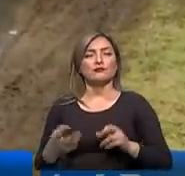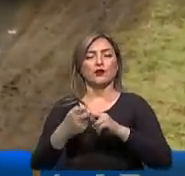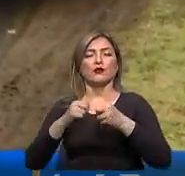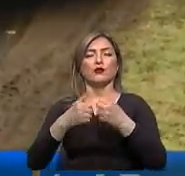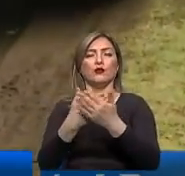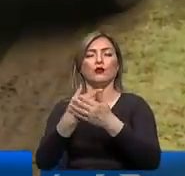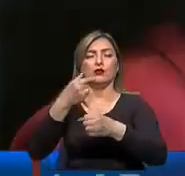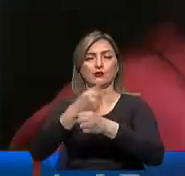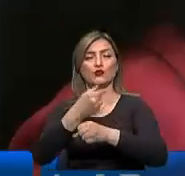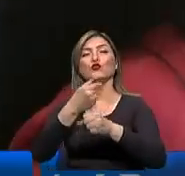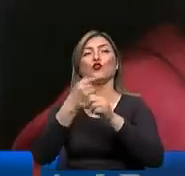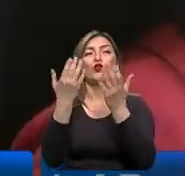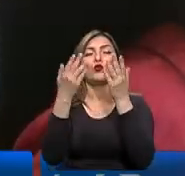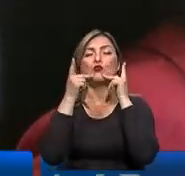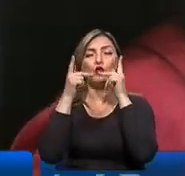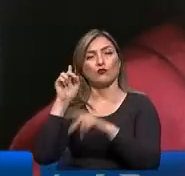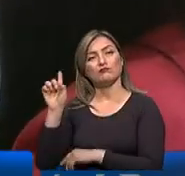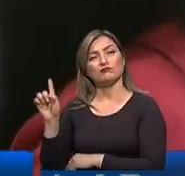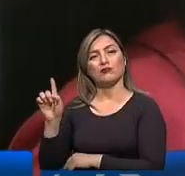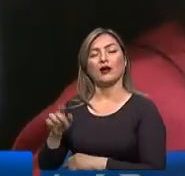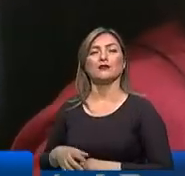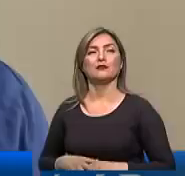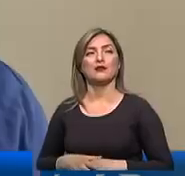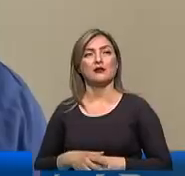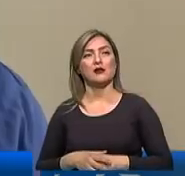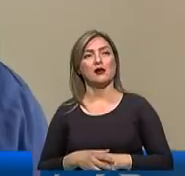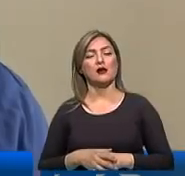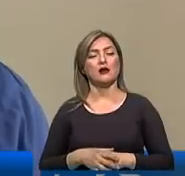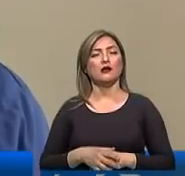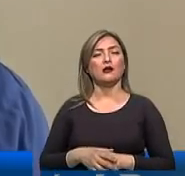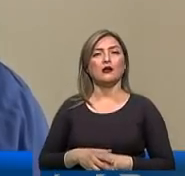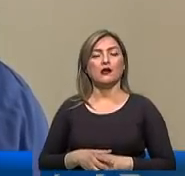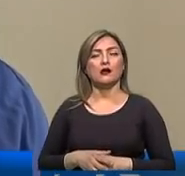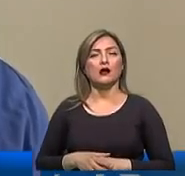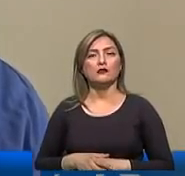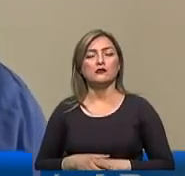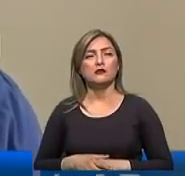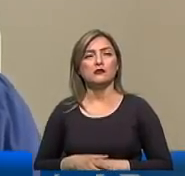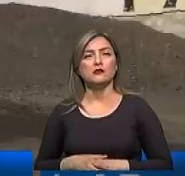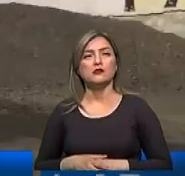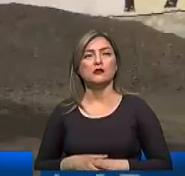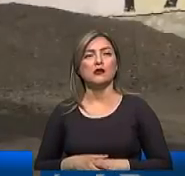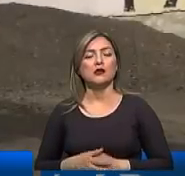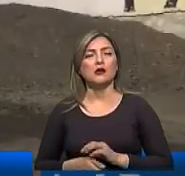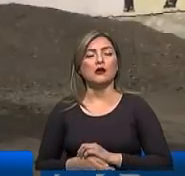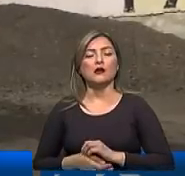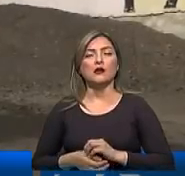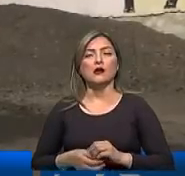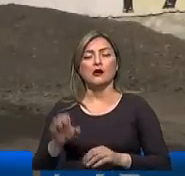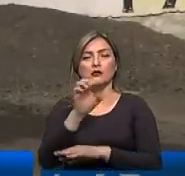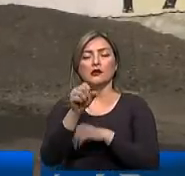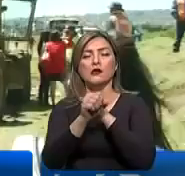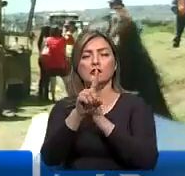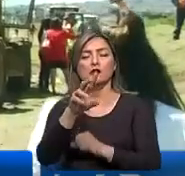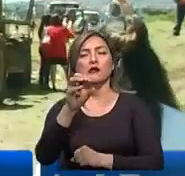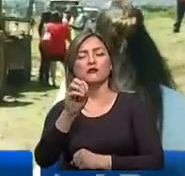nuevo gerente de la empresa de obras públicas, Jorge Merlo, informó que a más tardar en enero de 2022 iniciará el asfaltado de 12 kilómetros